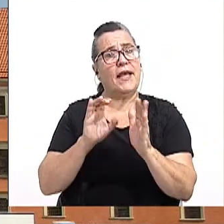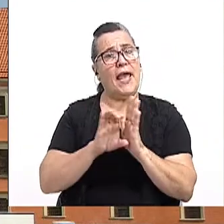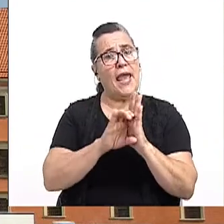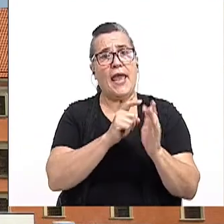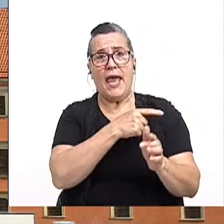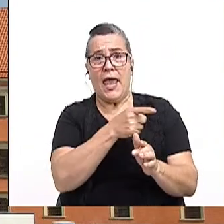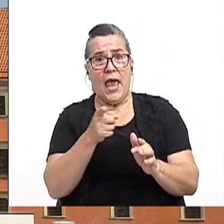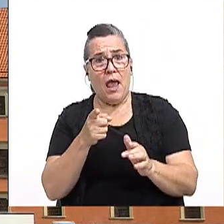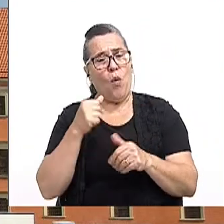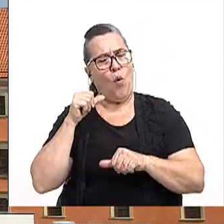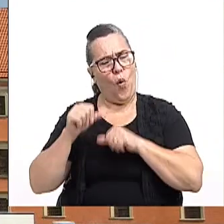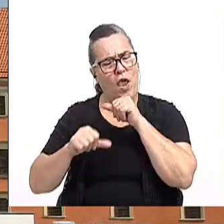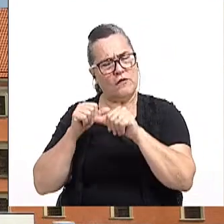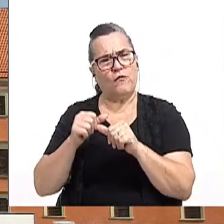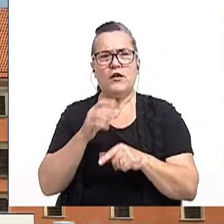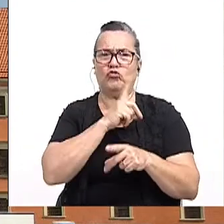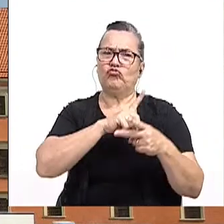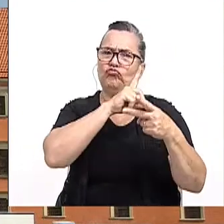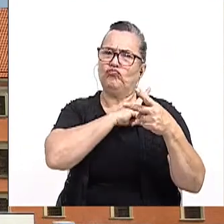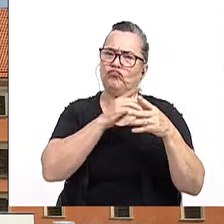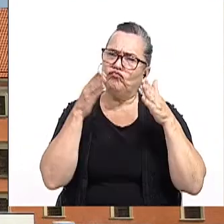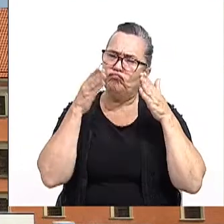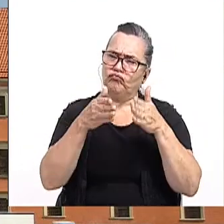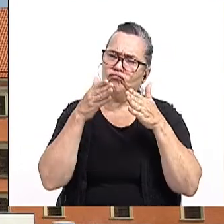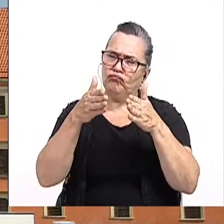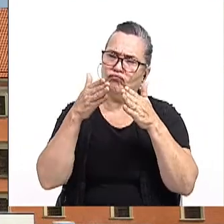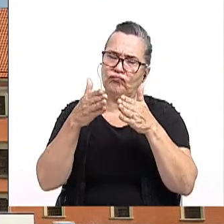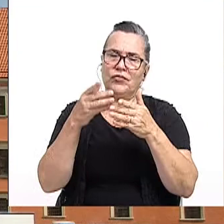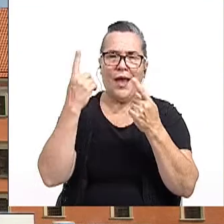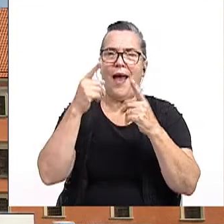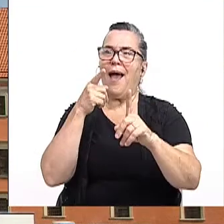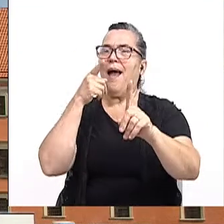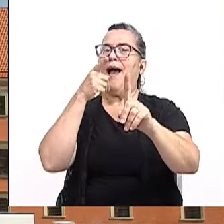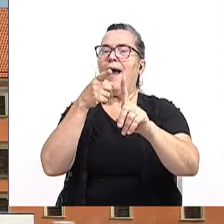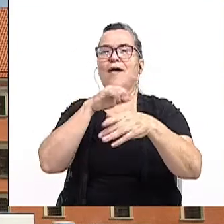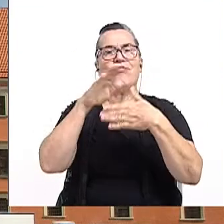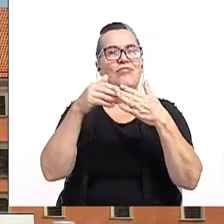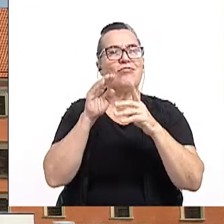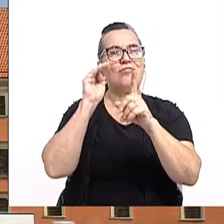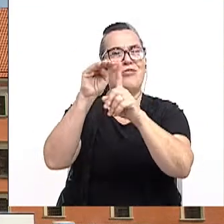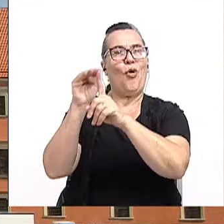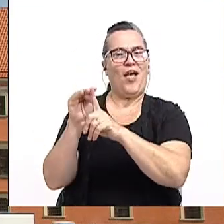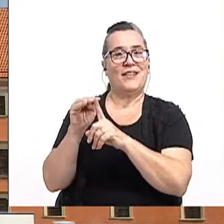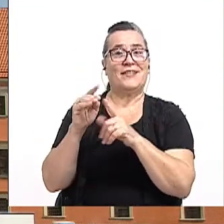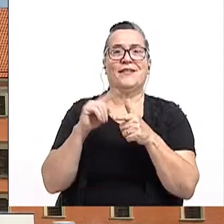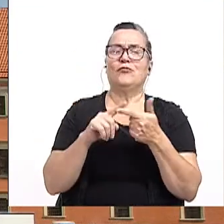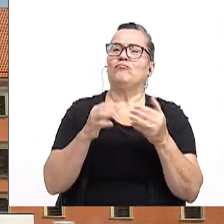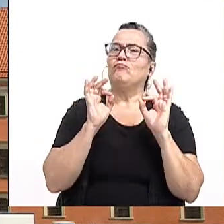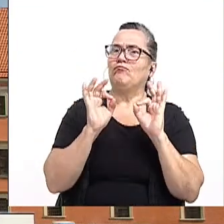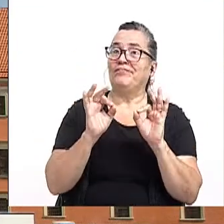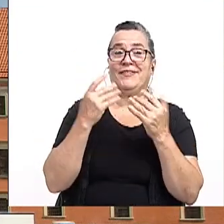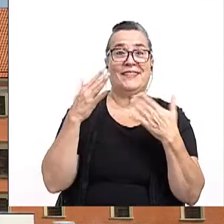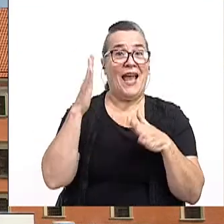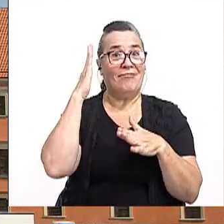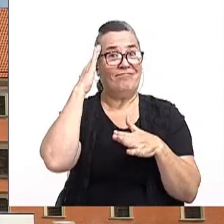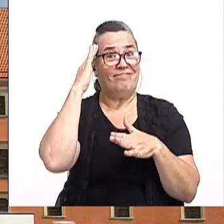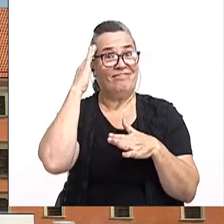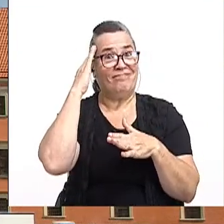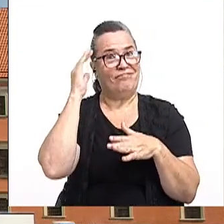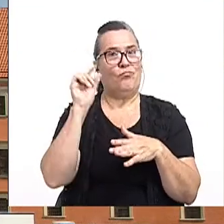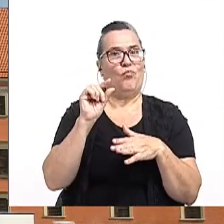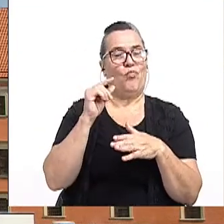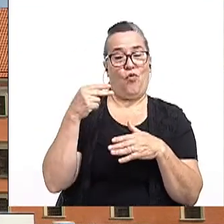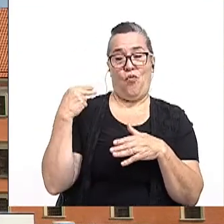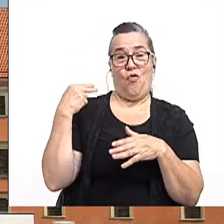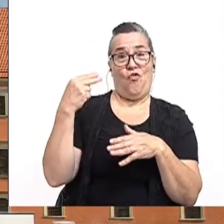siempre con esfuerzo, disciplina y dedicación vamos a lograr todas las metas. Muy bien, como ya conocemos un poco de la